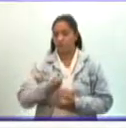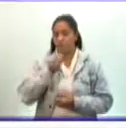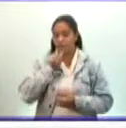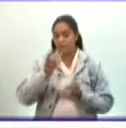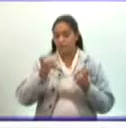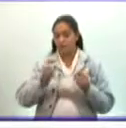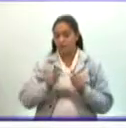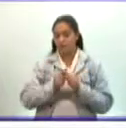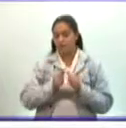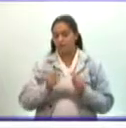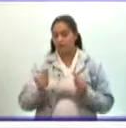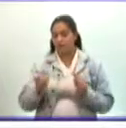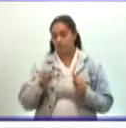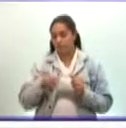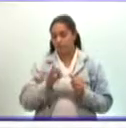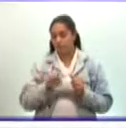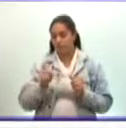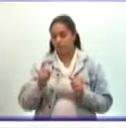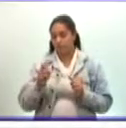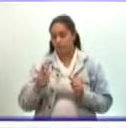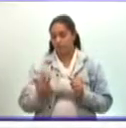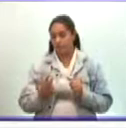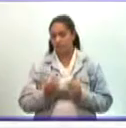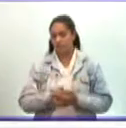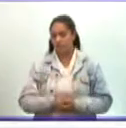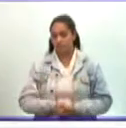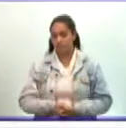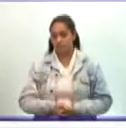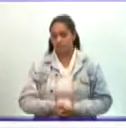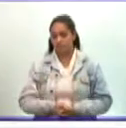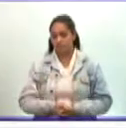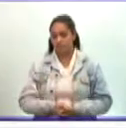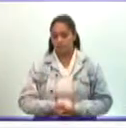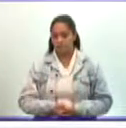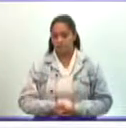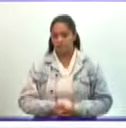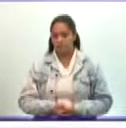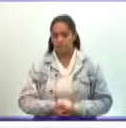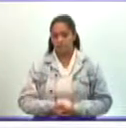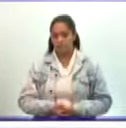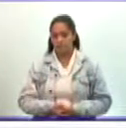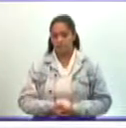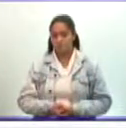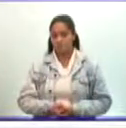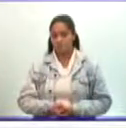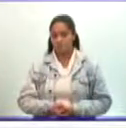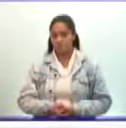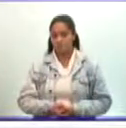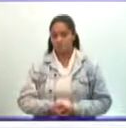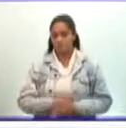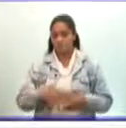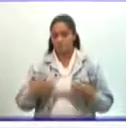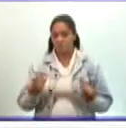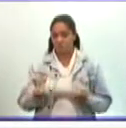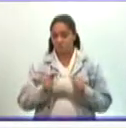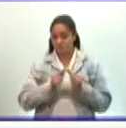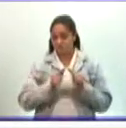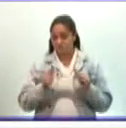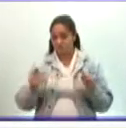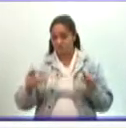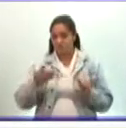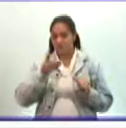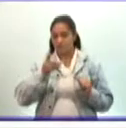la longitud de este segmento. Este segmento X sub 2 se corresponde con el segmento